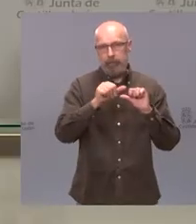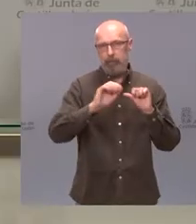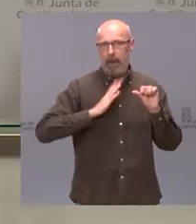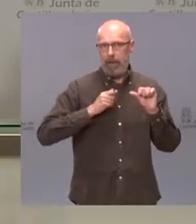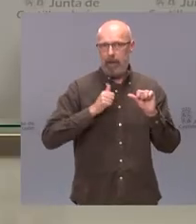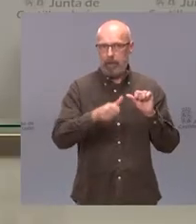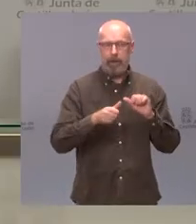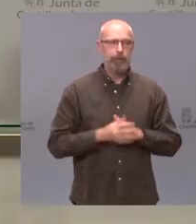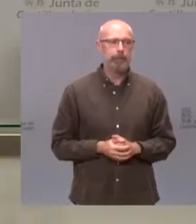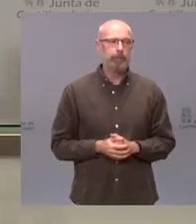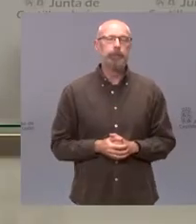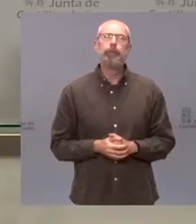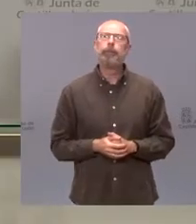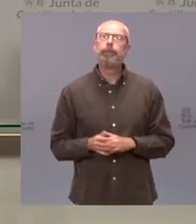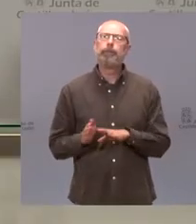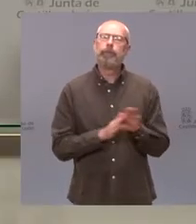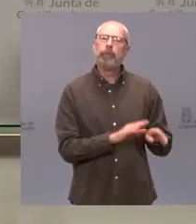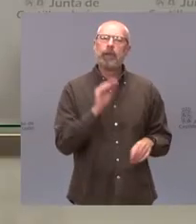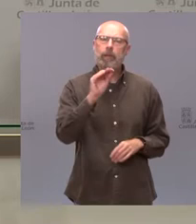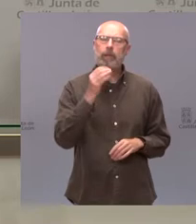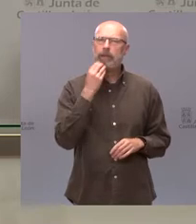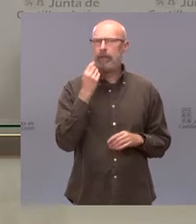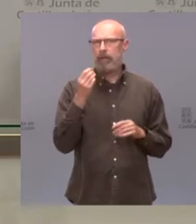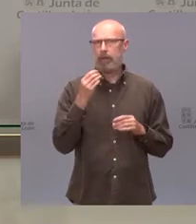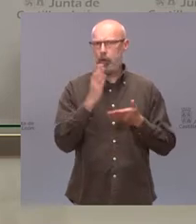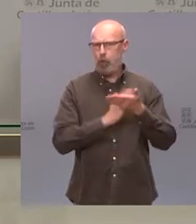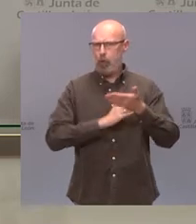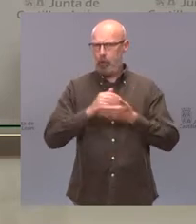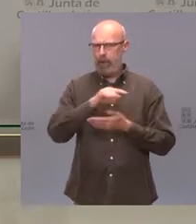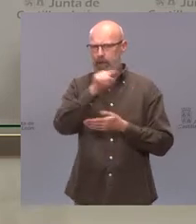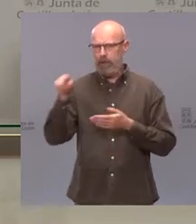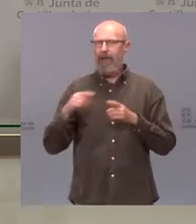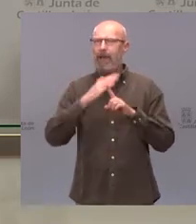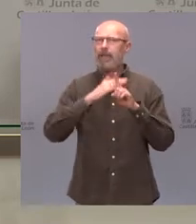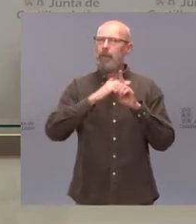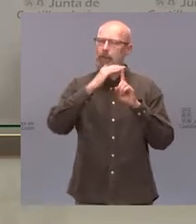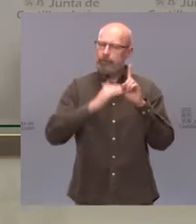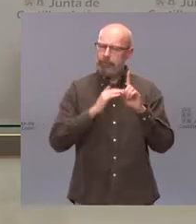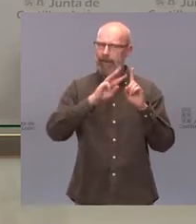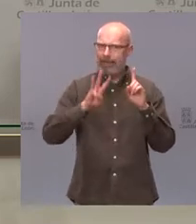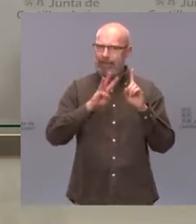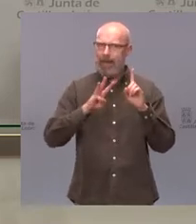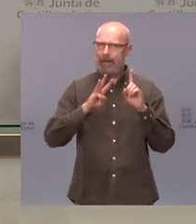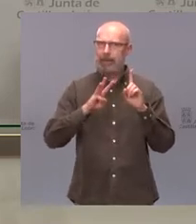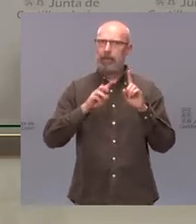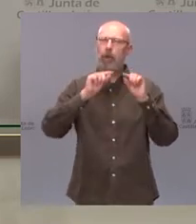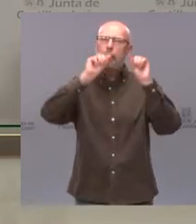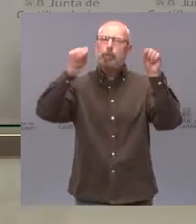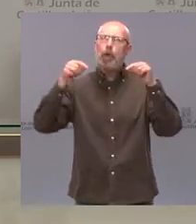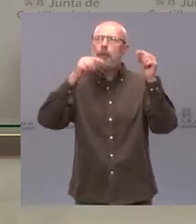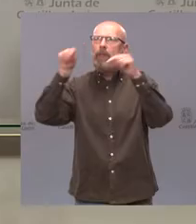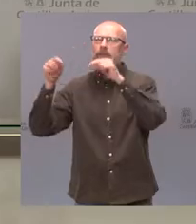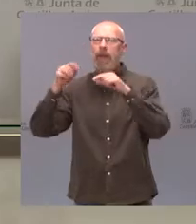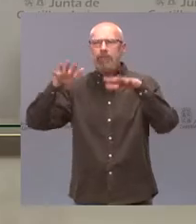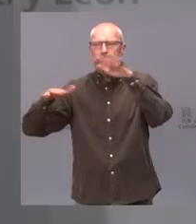La decisión de rebajar toda la comunidad a nivel 3... y no por provincias, no sé si tiene que ver con una simplificación y que todo el mundo tenga un poco de